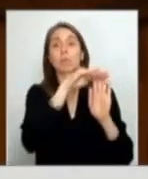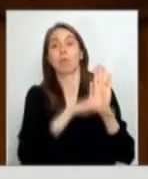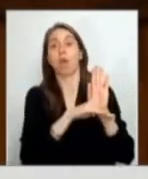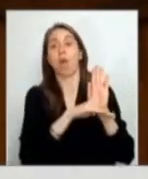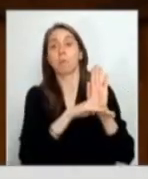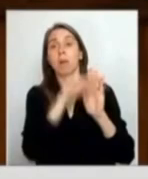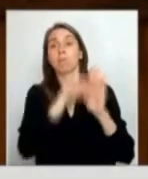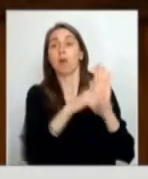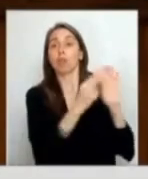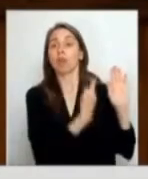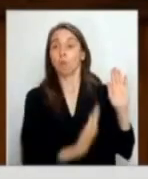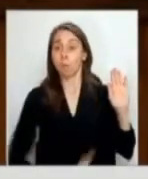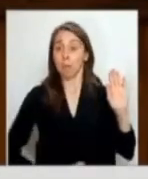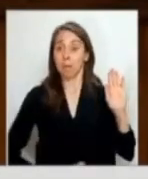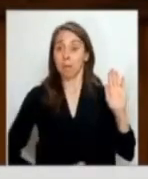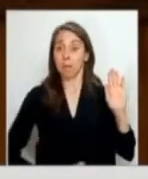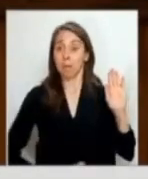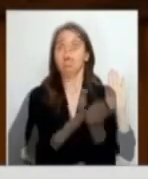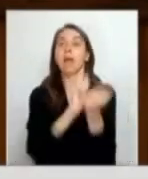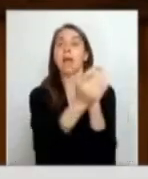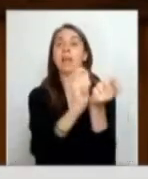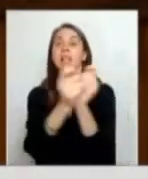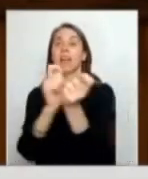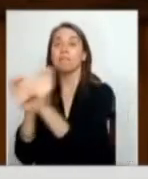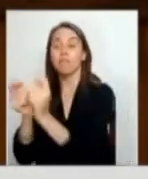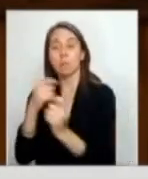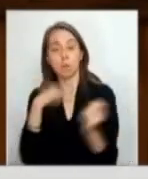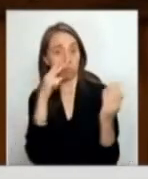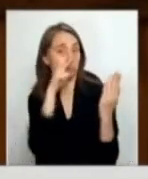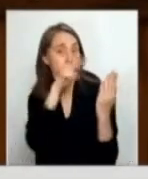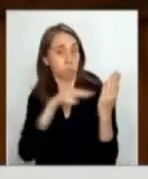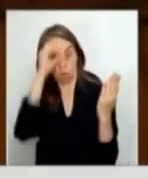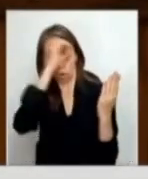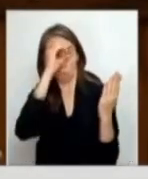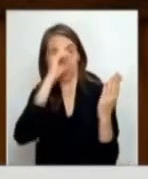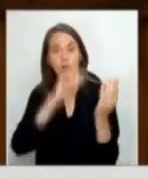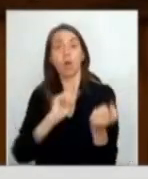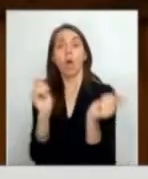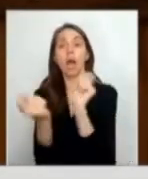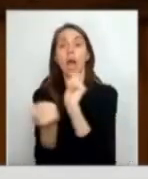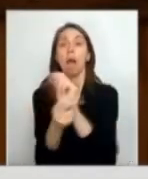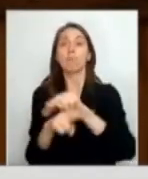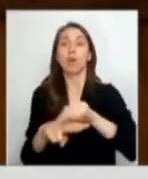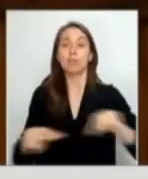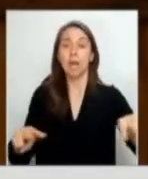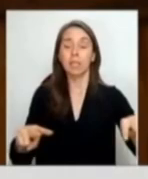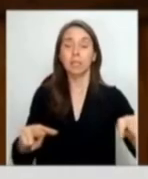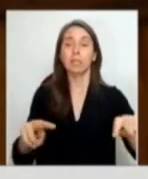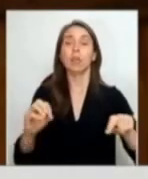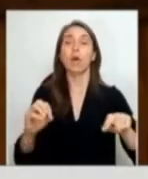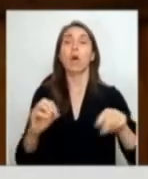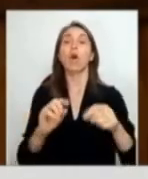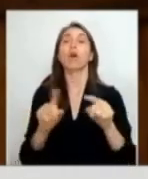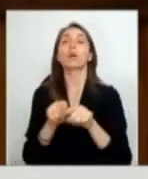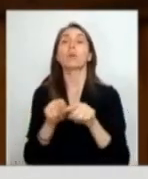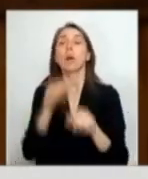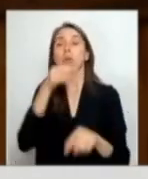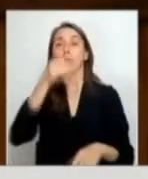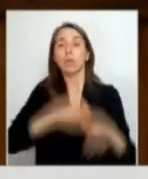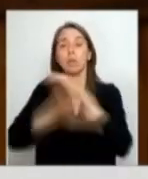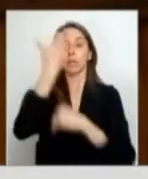de reformas que a mi juicio representan un cambio tranquilo o una fuerza tranquila, como decía el presidente